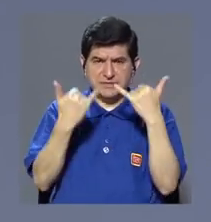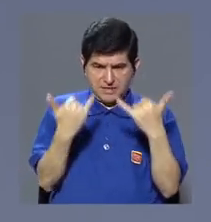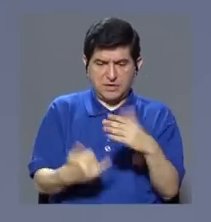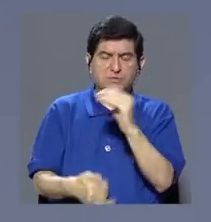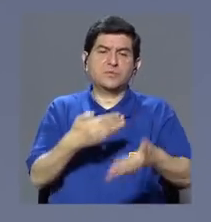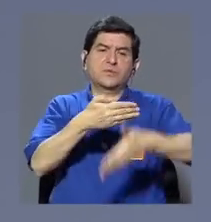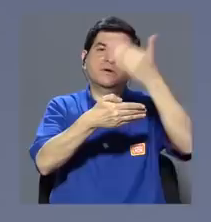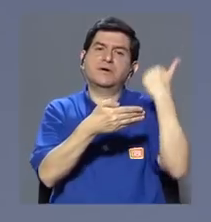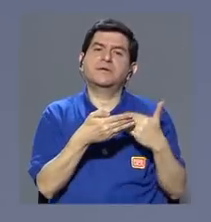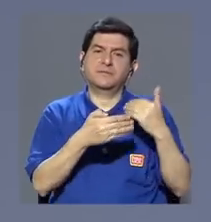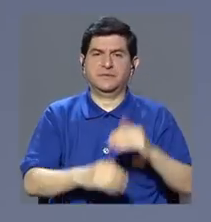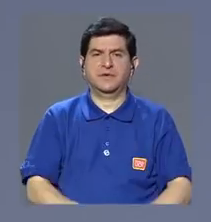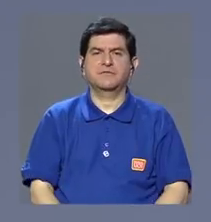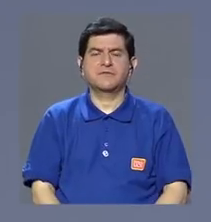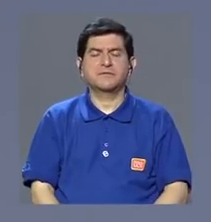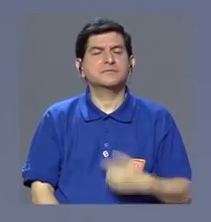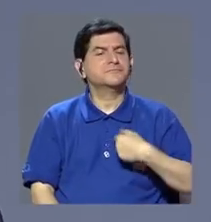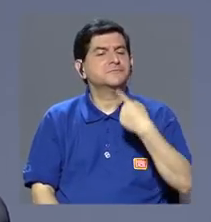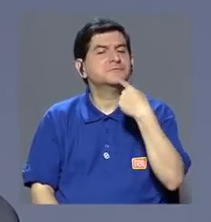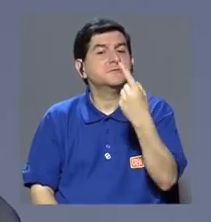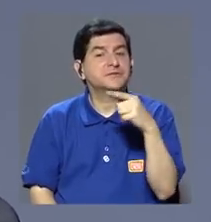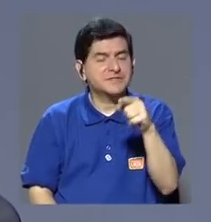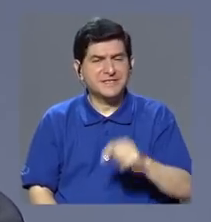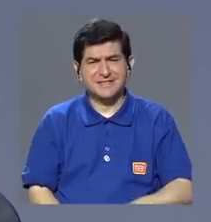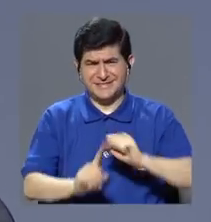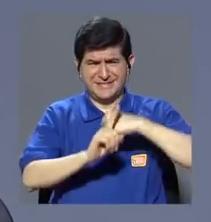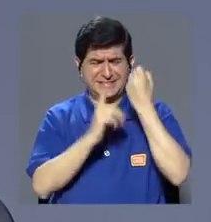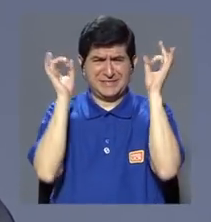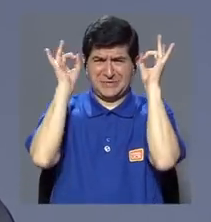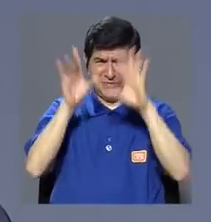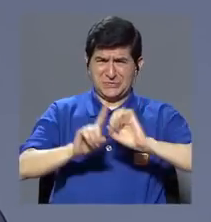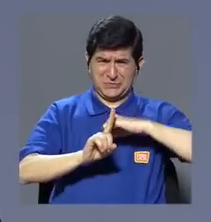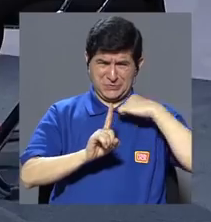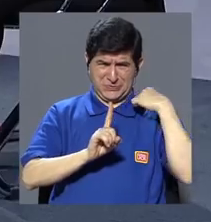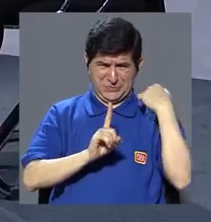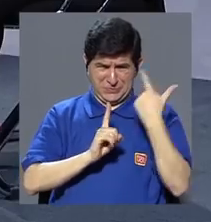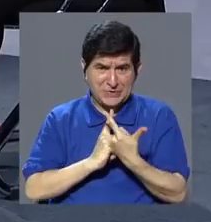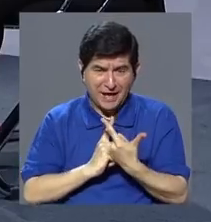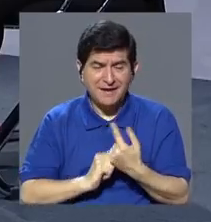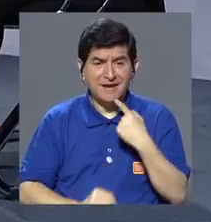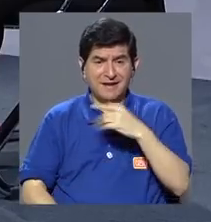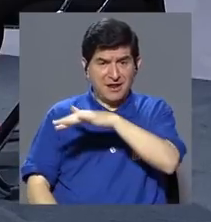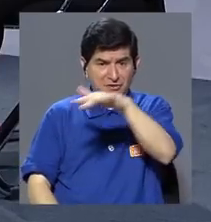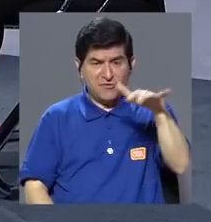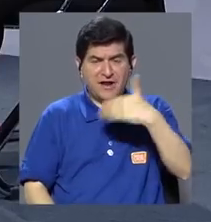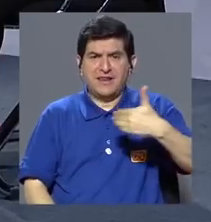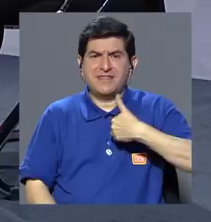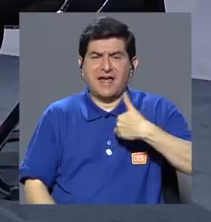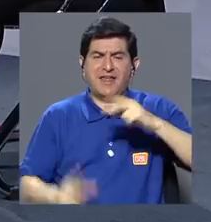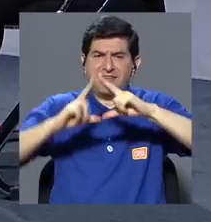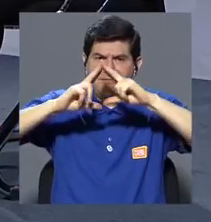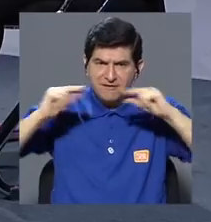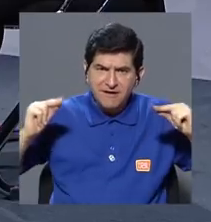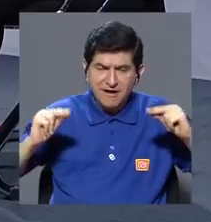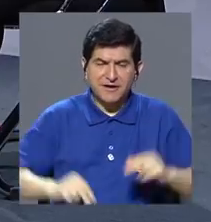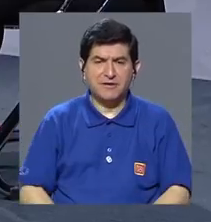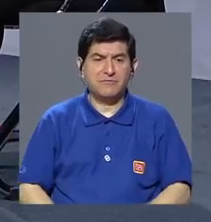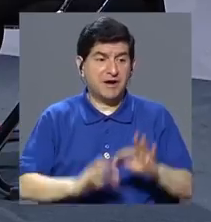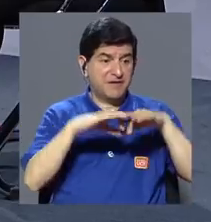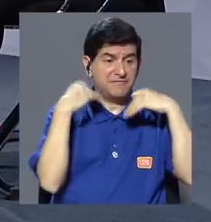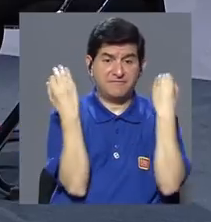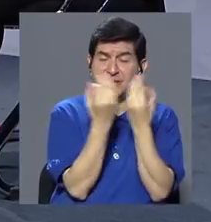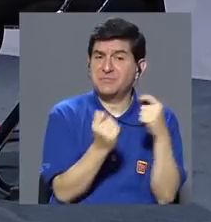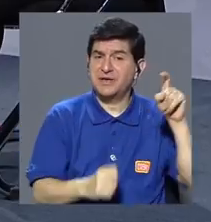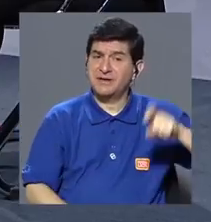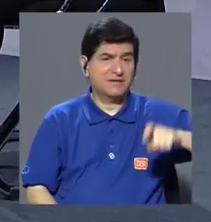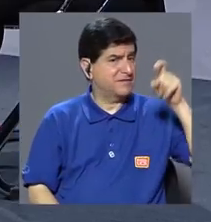entonces lo que quiero decirles todo de ese desastre social que comentaba anteriormente es que esa realidad que está viviendo en nicaragua lo viven familias que